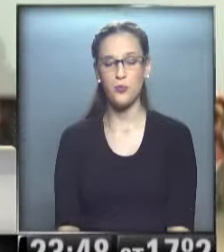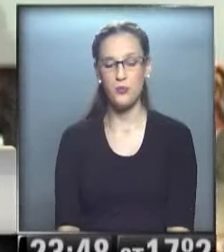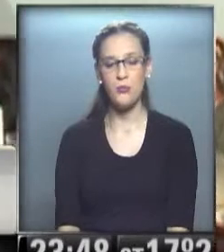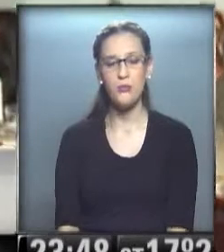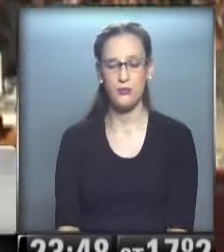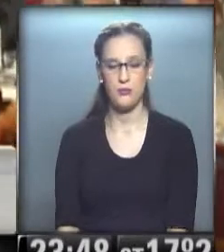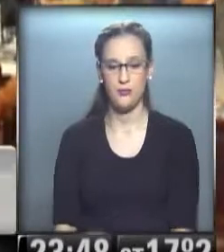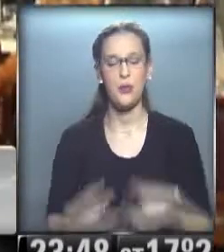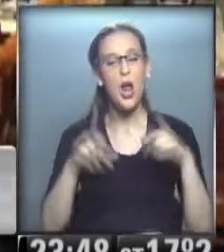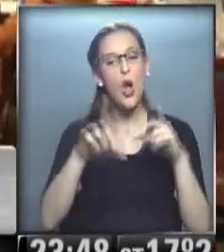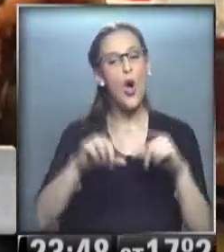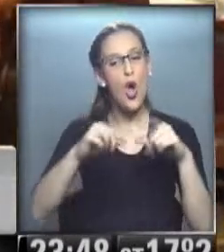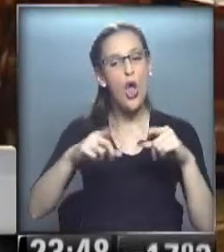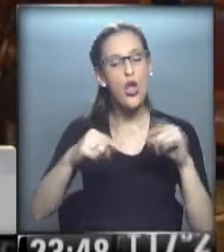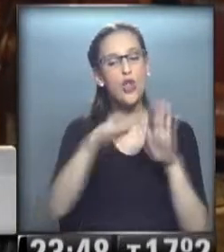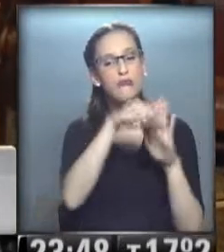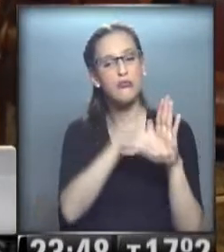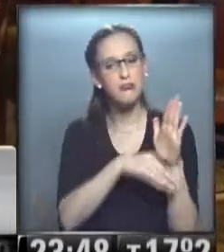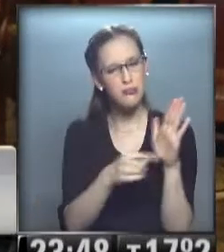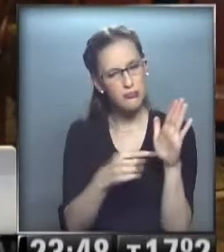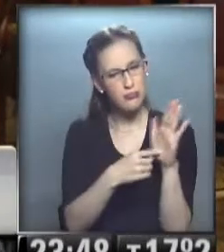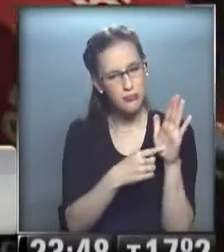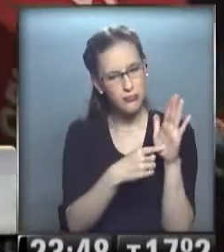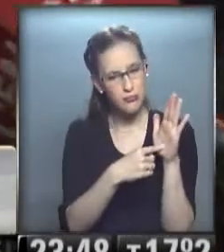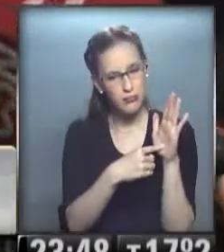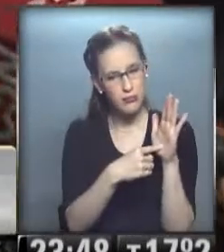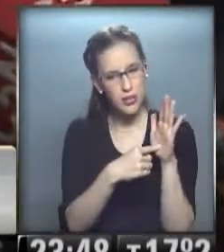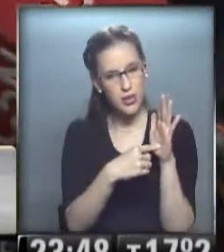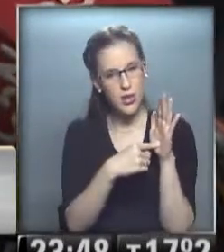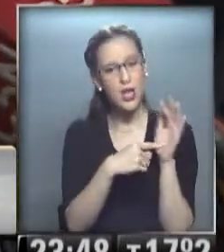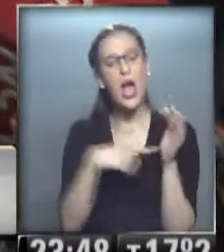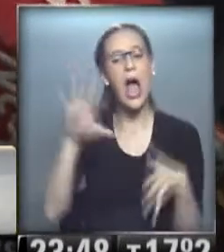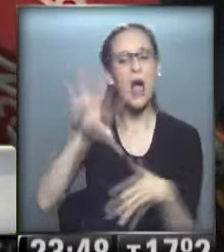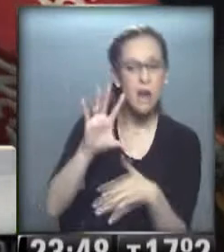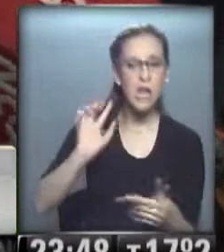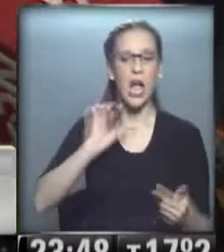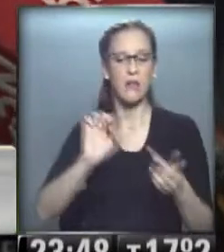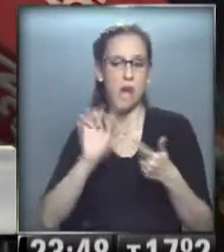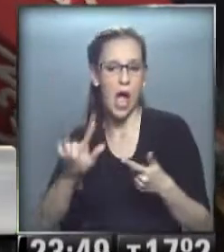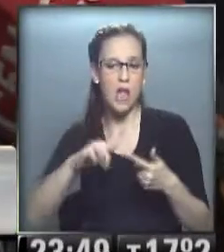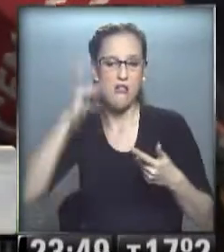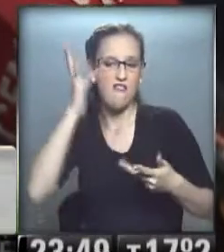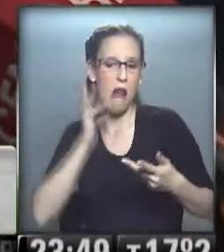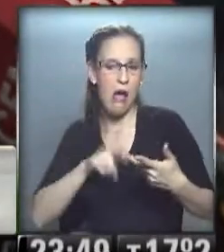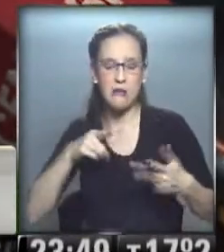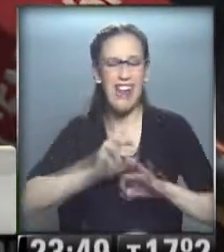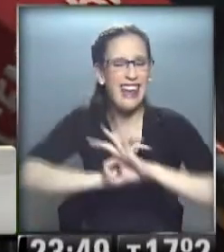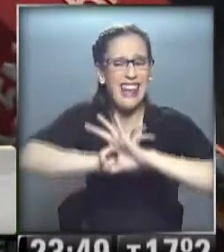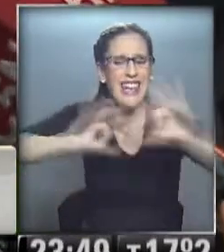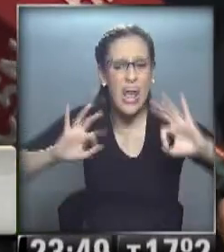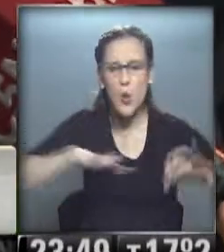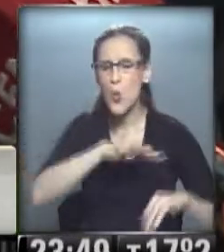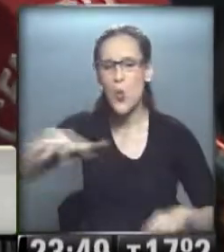Los códigos civiles en ningún lugar del mundo, ni en América, ni en España, ni en Francia, participa